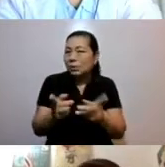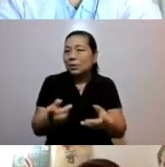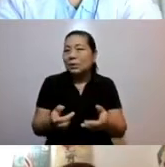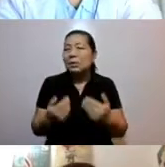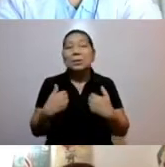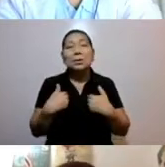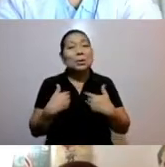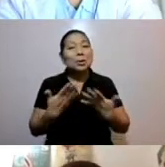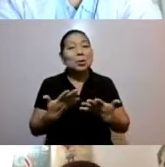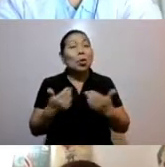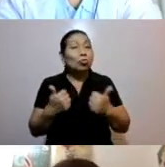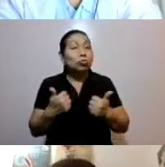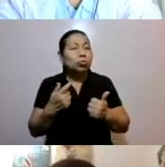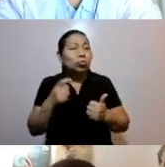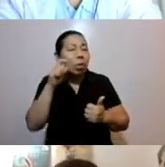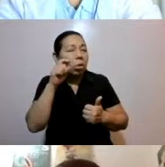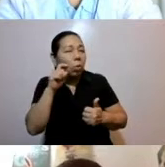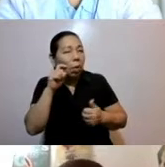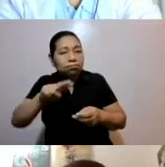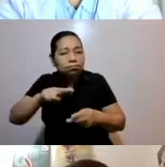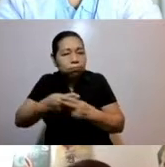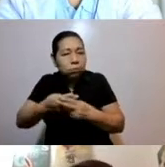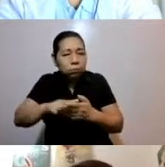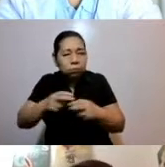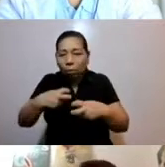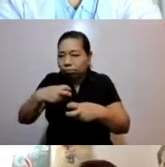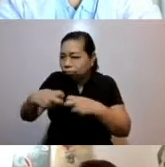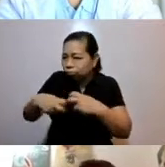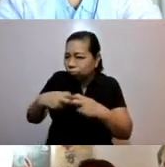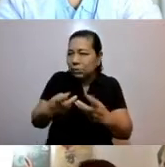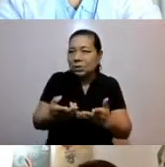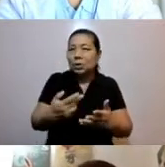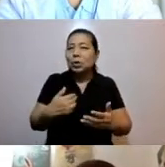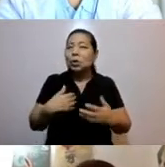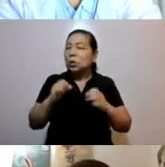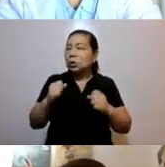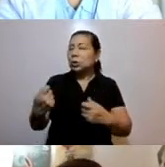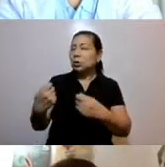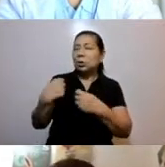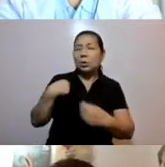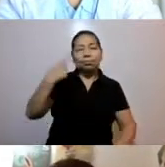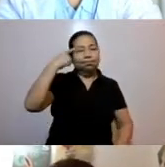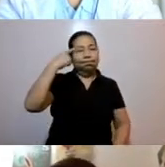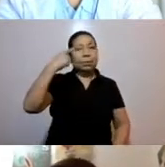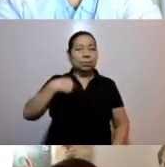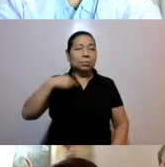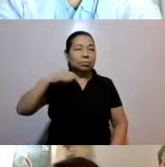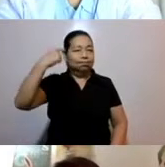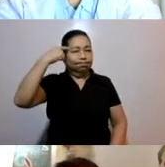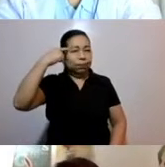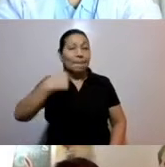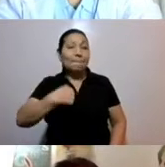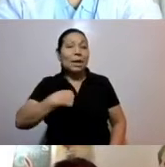tener una buena relación sexual, entonces yo me autoexijo, ¿no? Me autoexijo